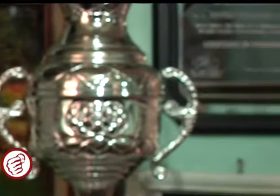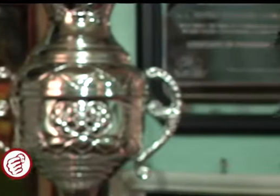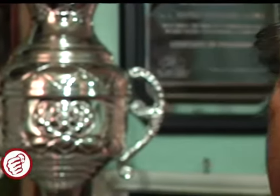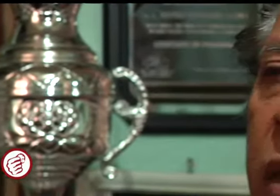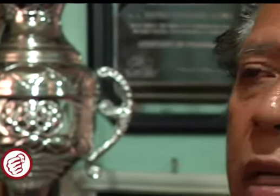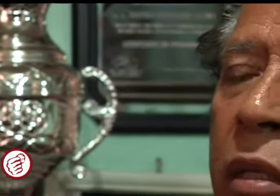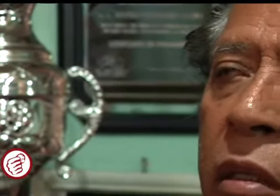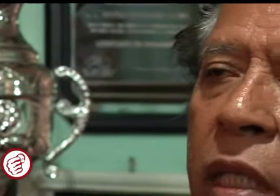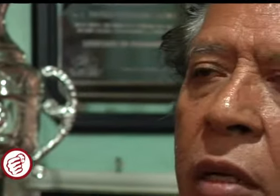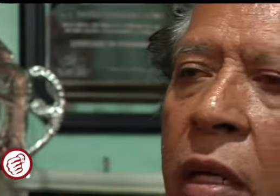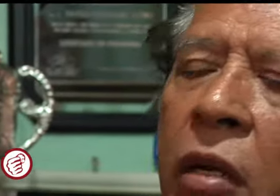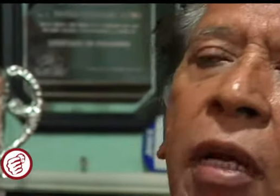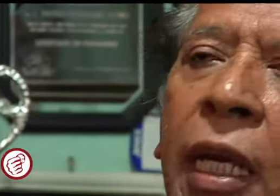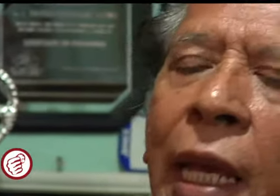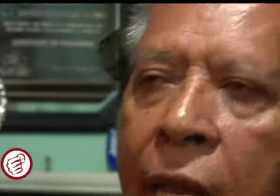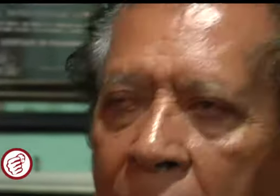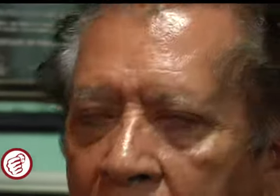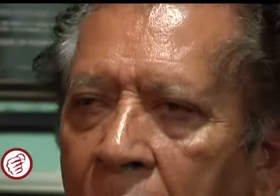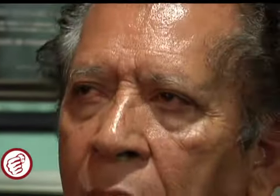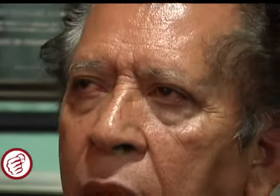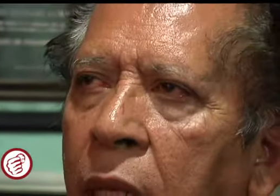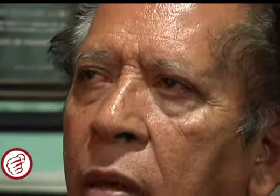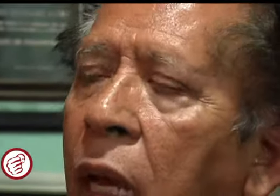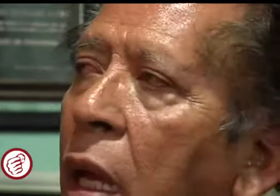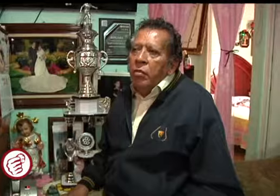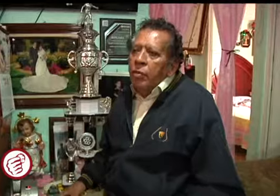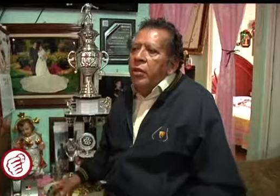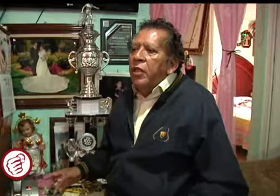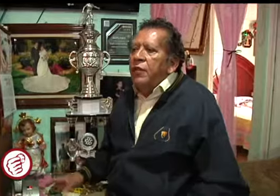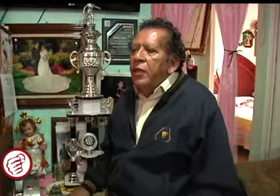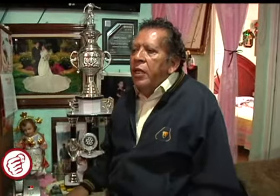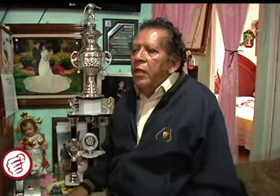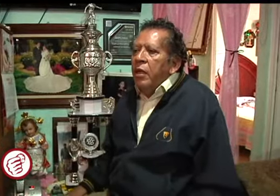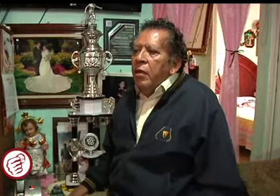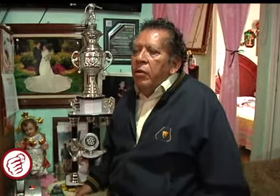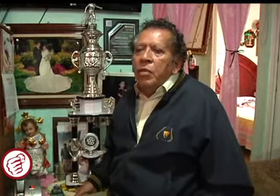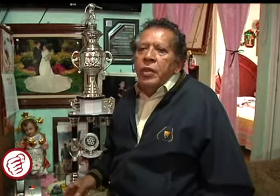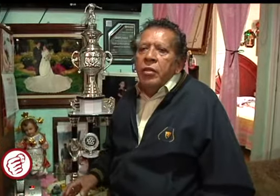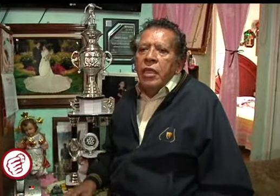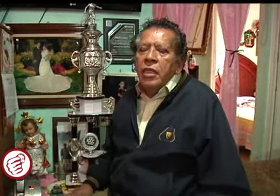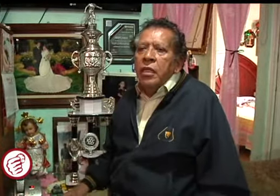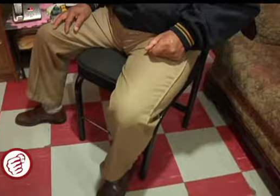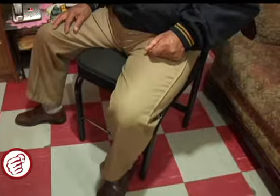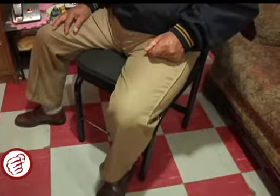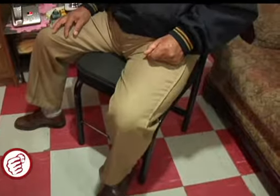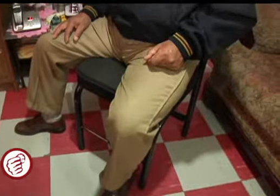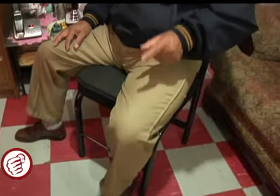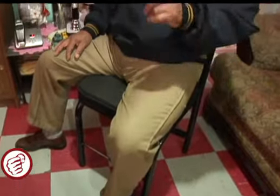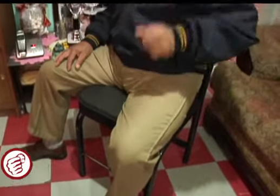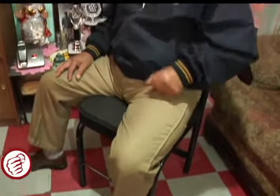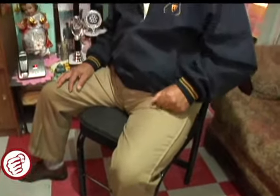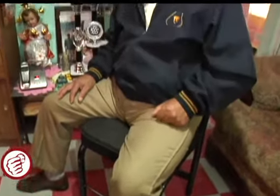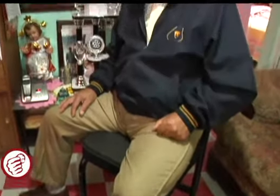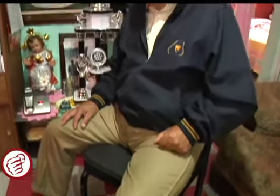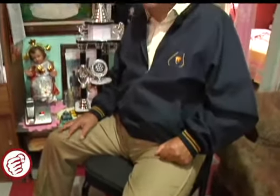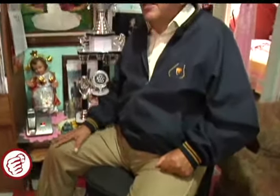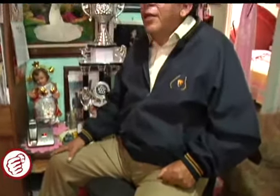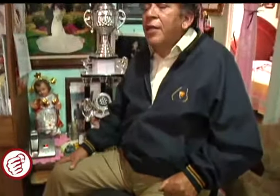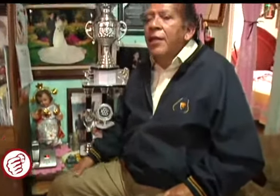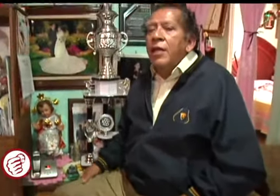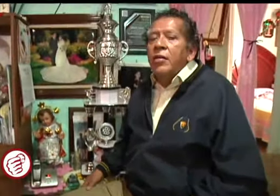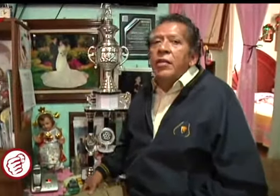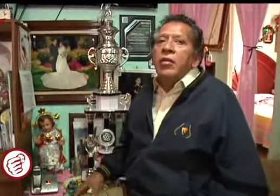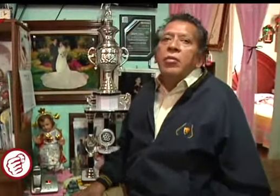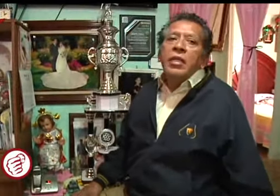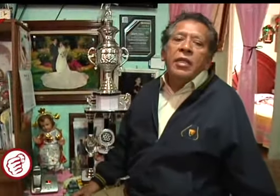Poca o casi nada de prudencia le han tenido en el IMSS. Así lo manifestó este hombre, quien buscó su pensión, pero le dijeron que le faltaban semanas por cotizar.